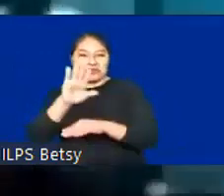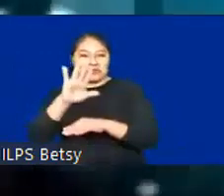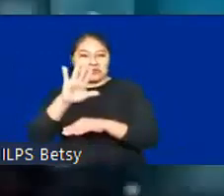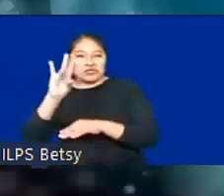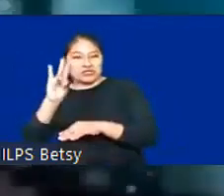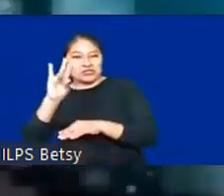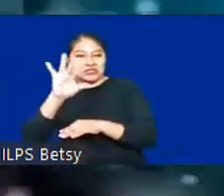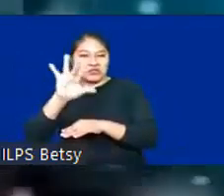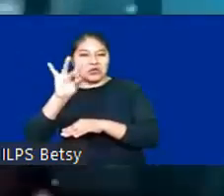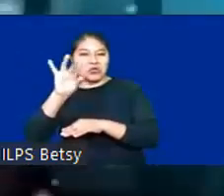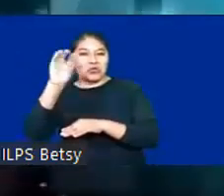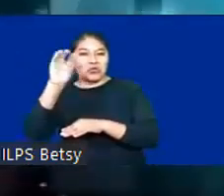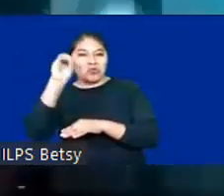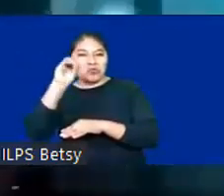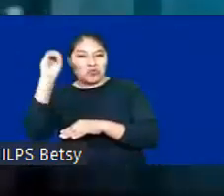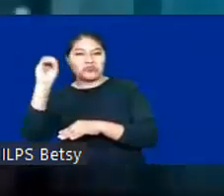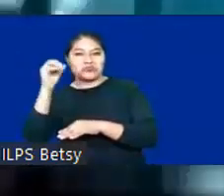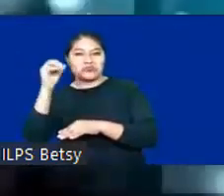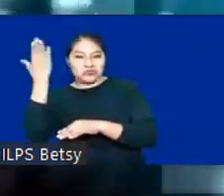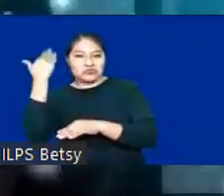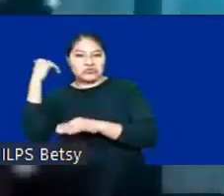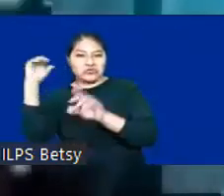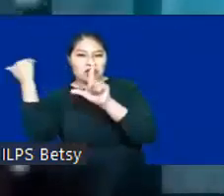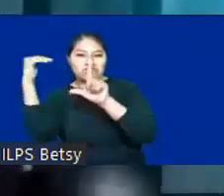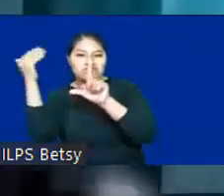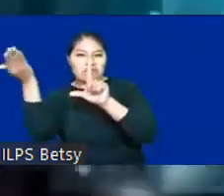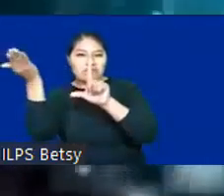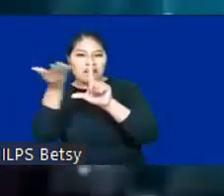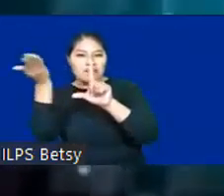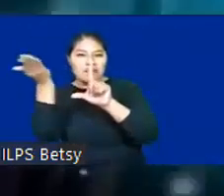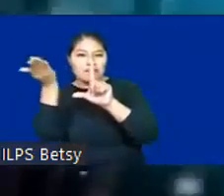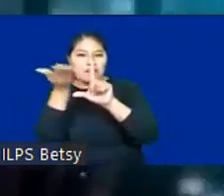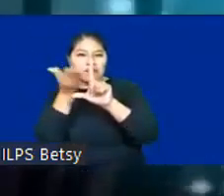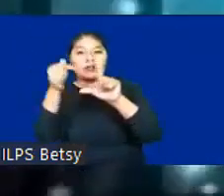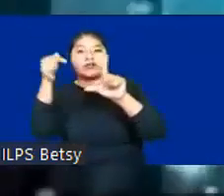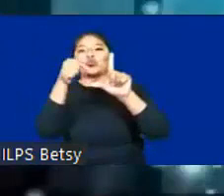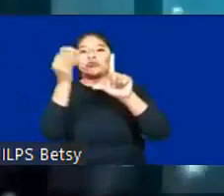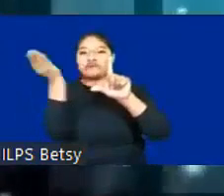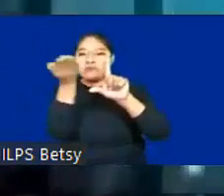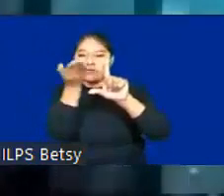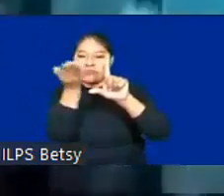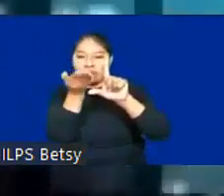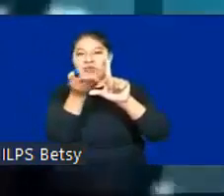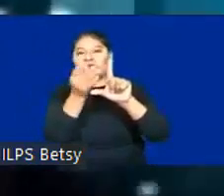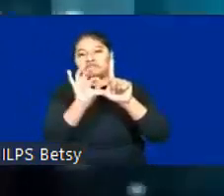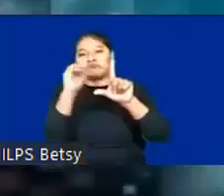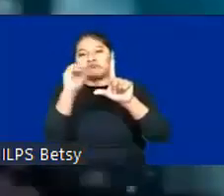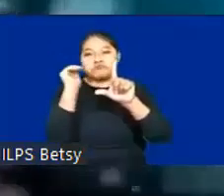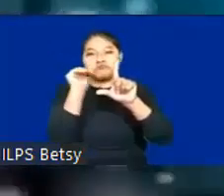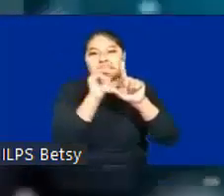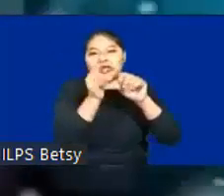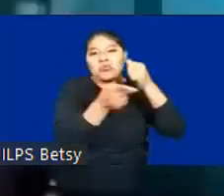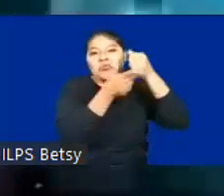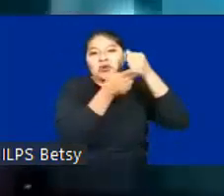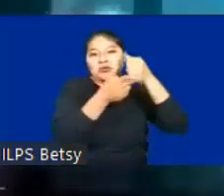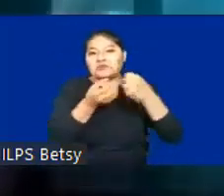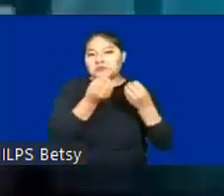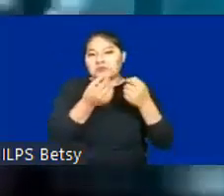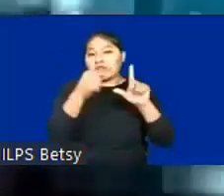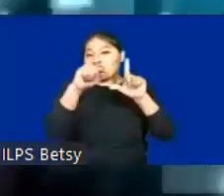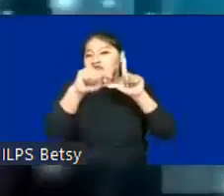57-58% de títulos presentados al registro son en formato virtual. Y esto,